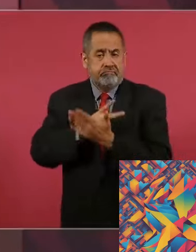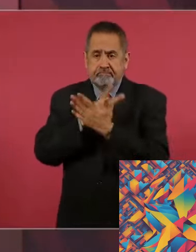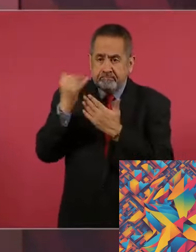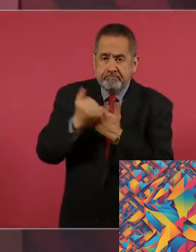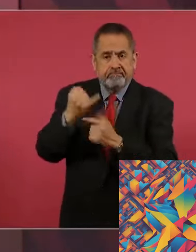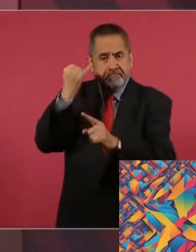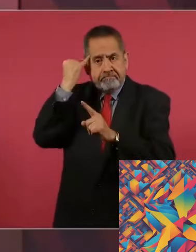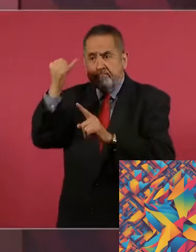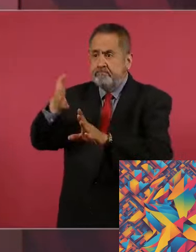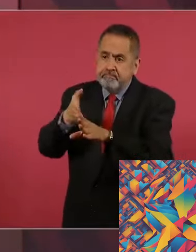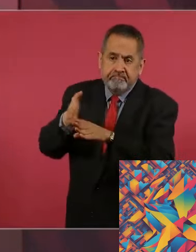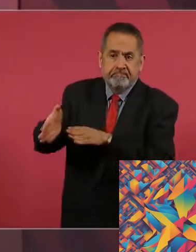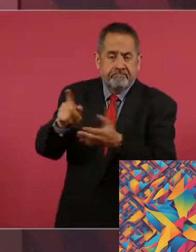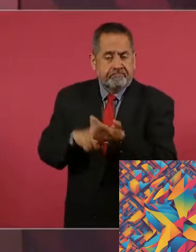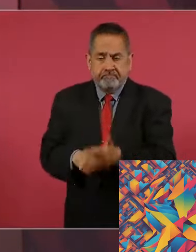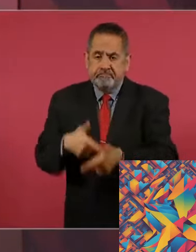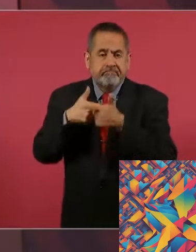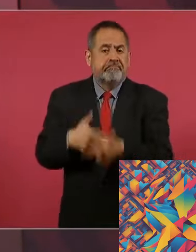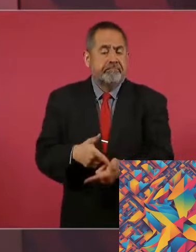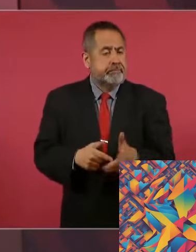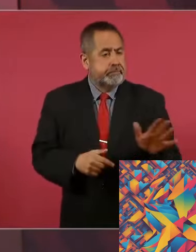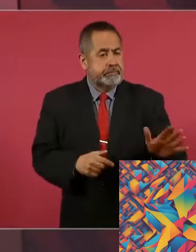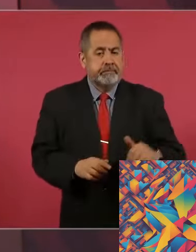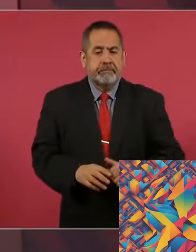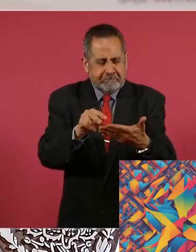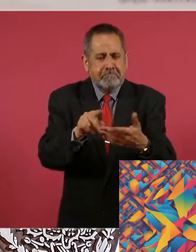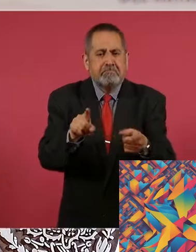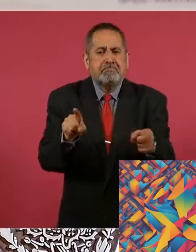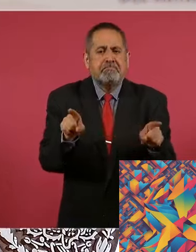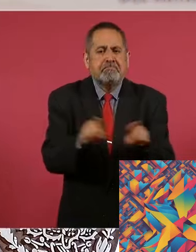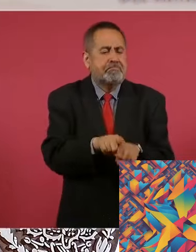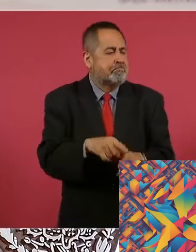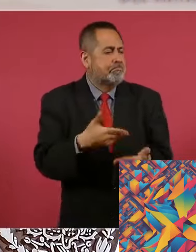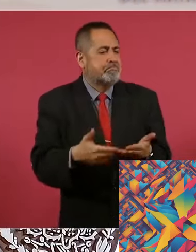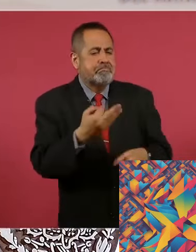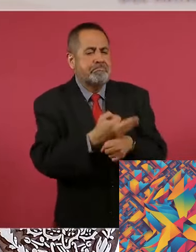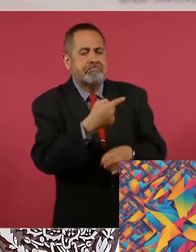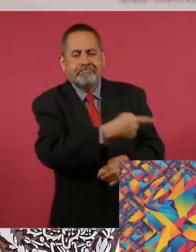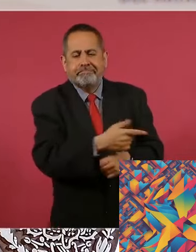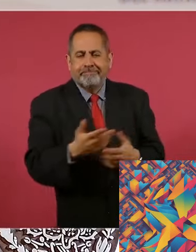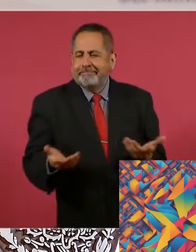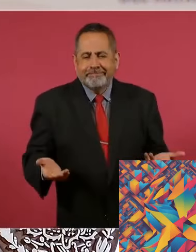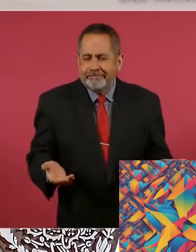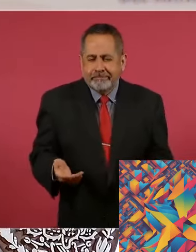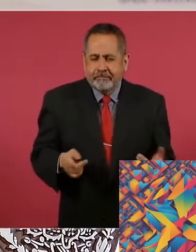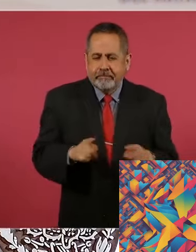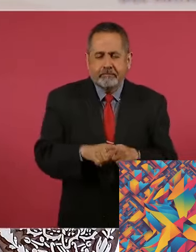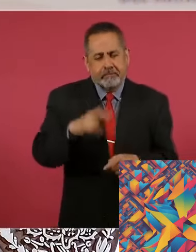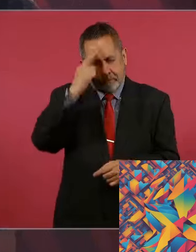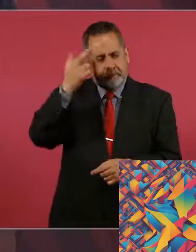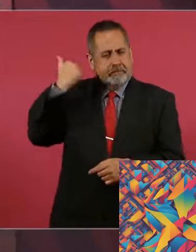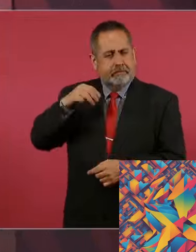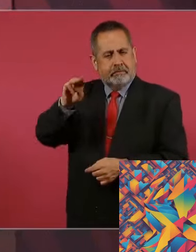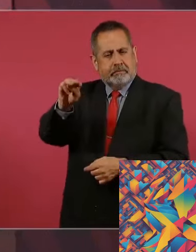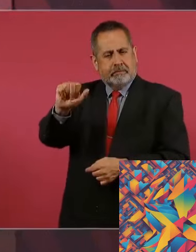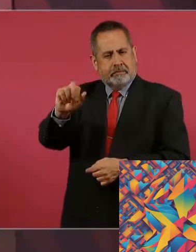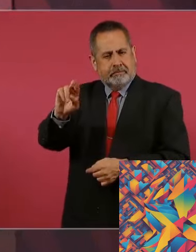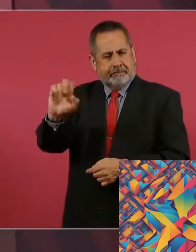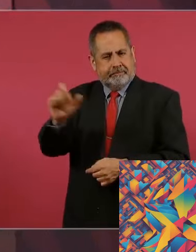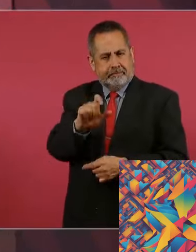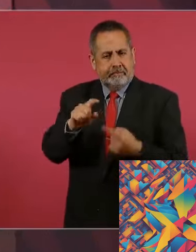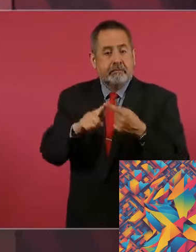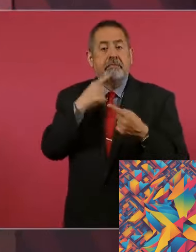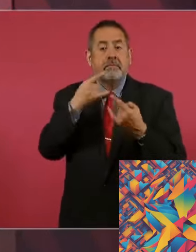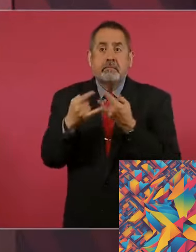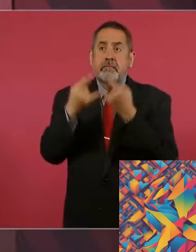turismo en la región. Es esencial que todos los actores involucrados en proyectos de esta magnitud trabajen con la mayor transparencia y se